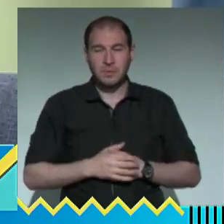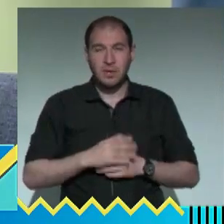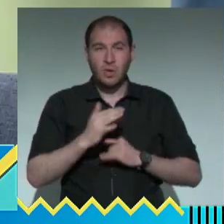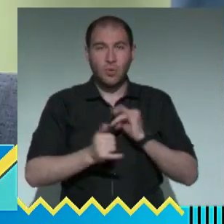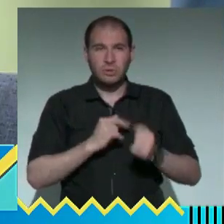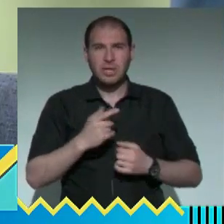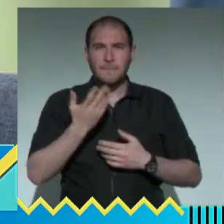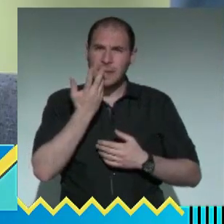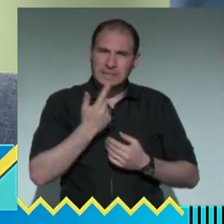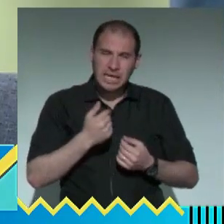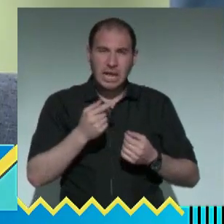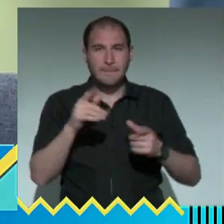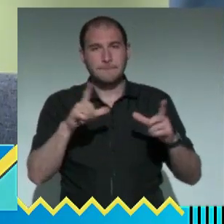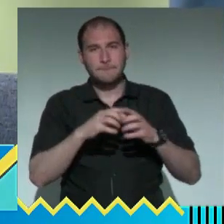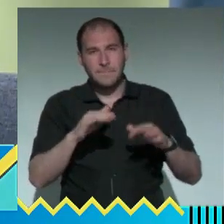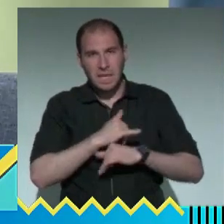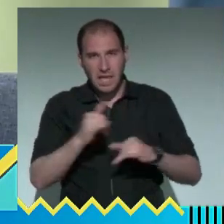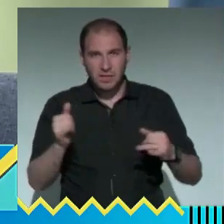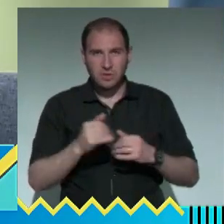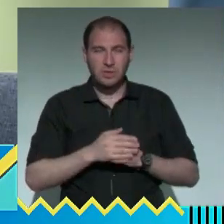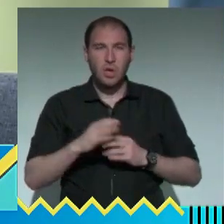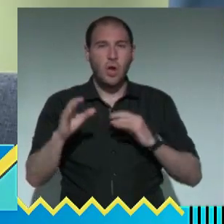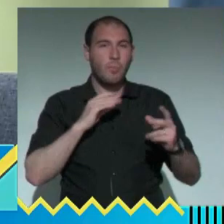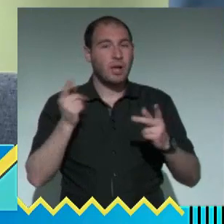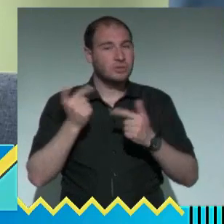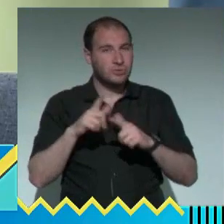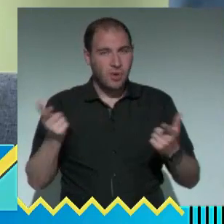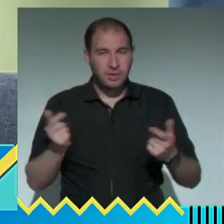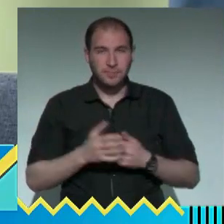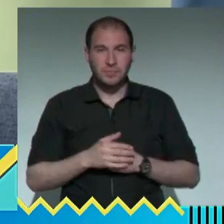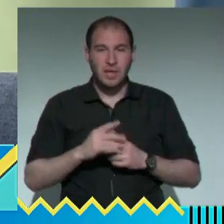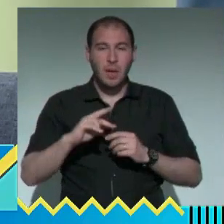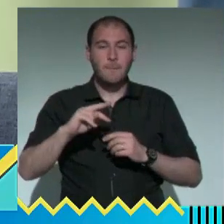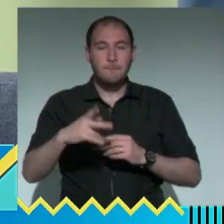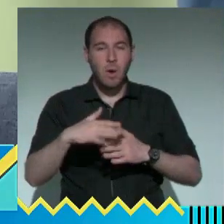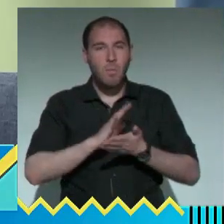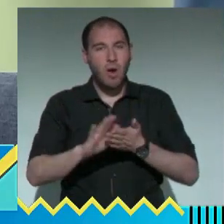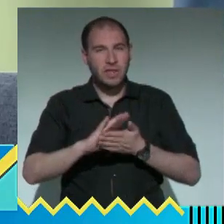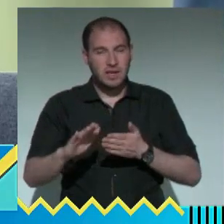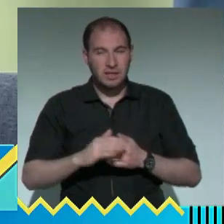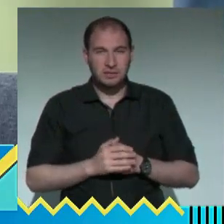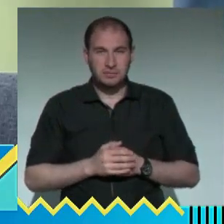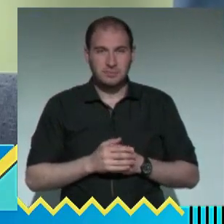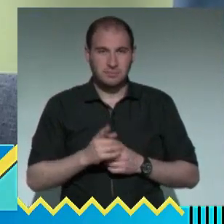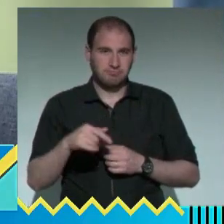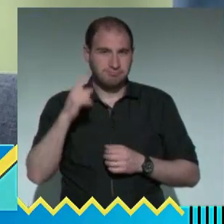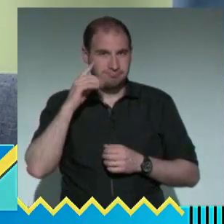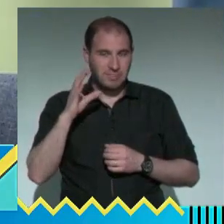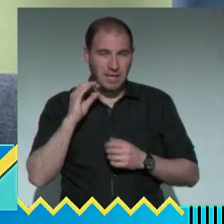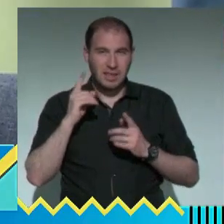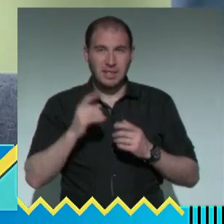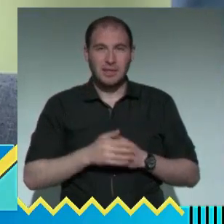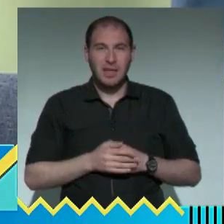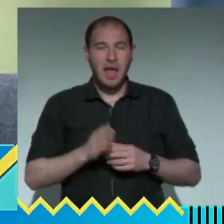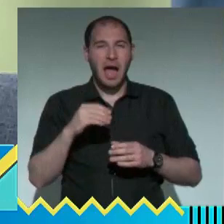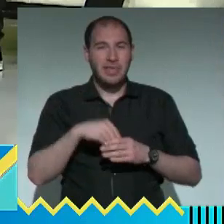la búsqueda del placer, de los medios de comunicación, de la incomunicación. Bueno, es todo la posmodernidad, o sea, estaba como todo muy presente. De estar dentro